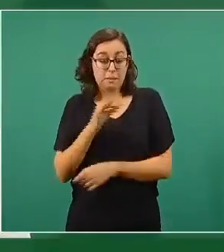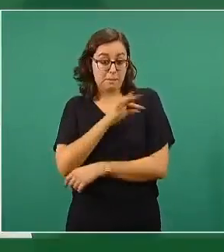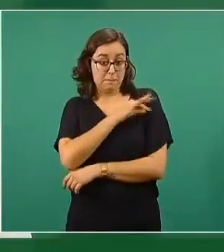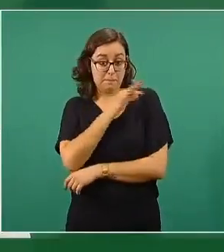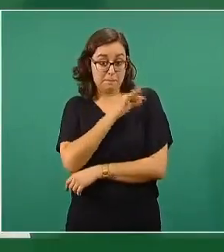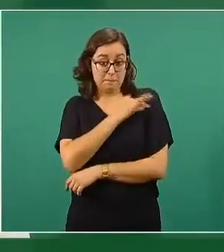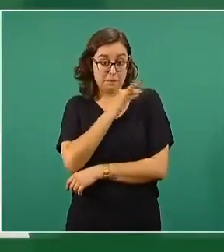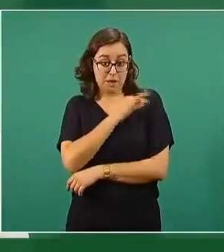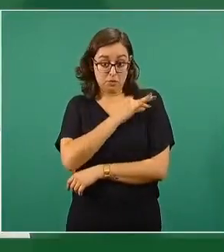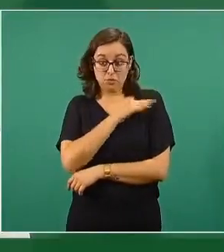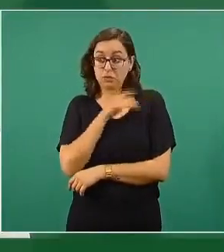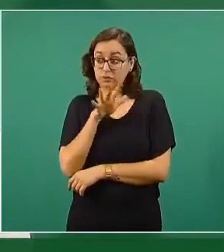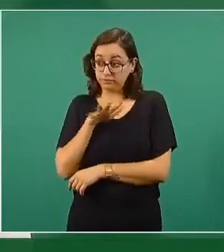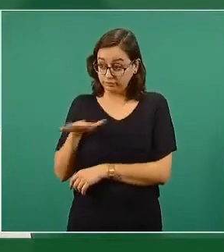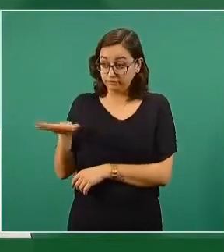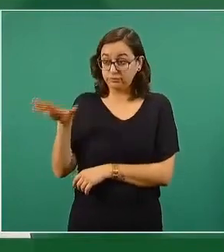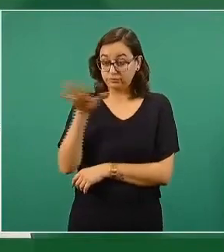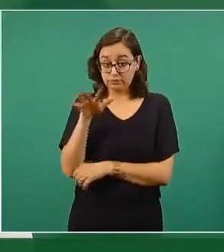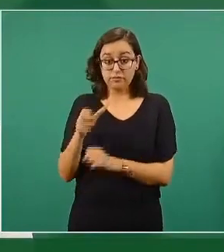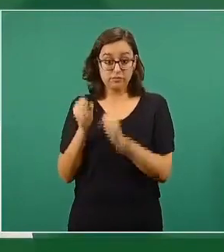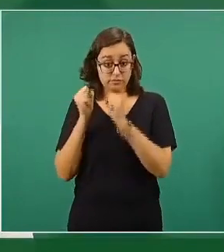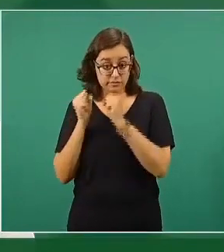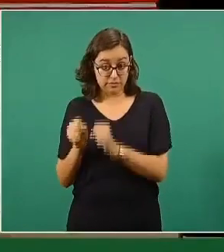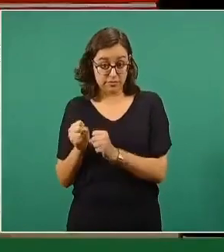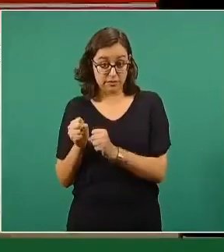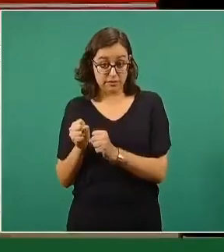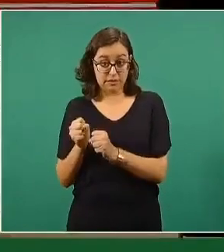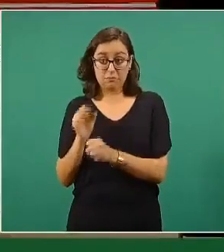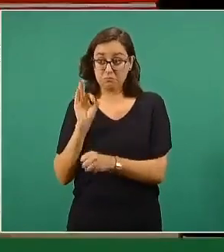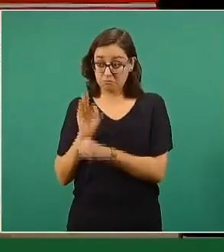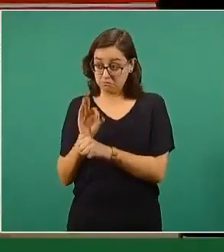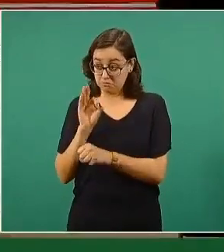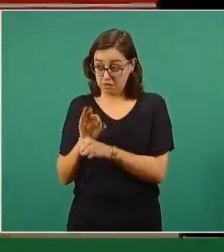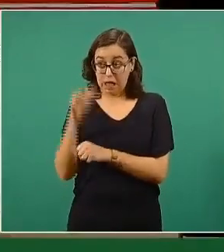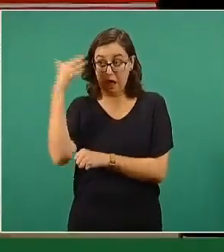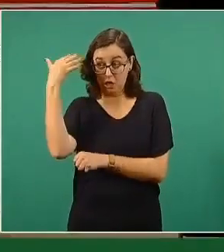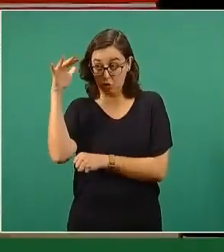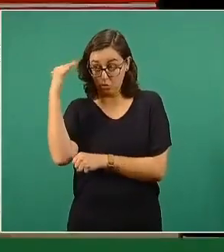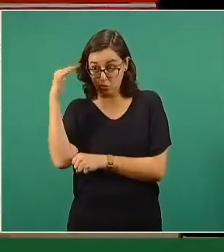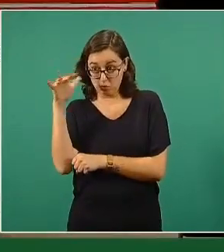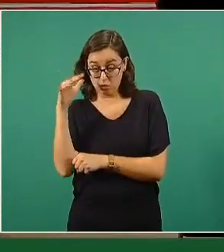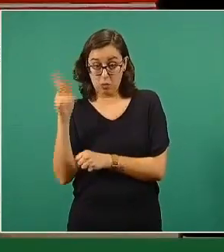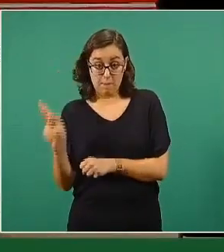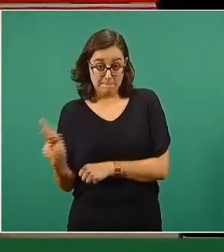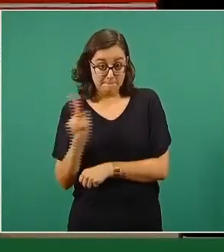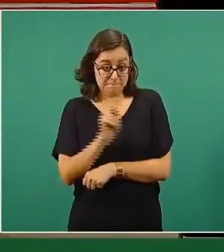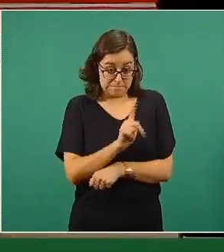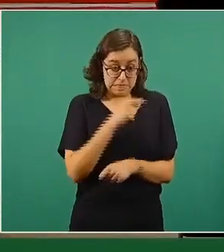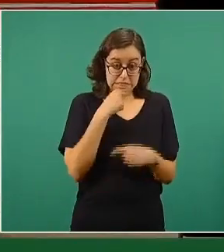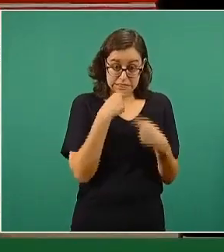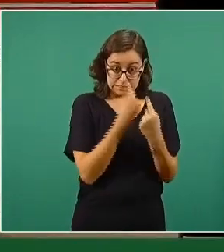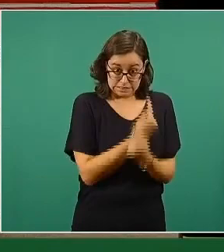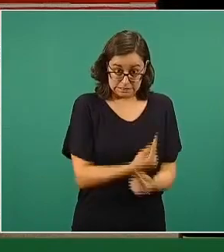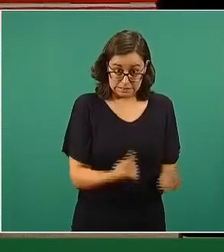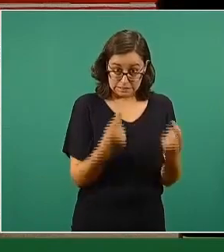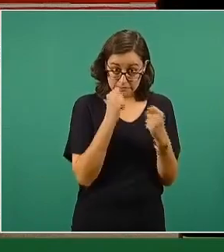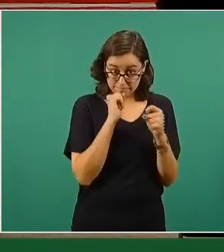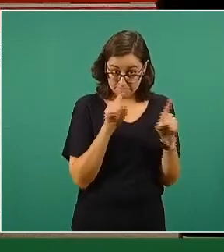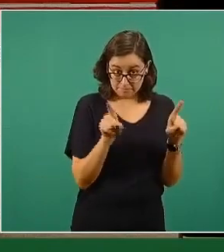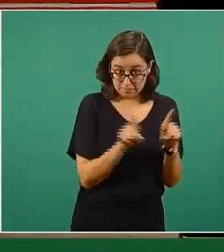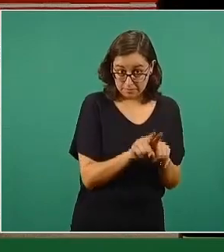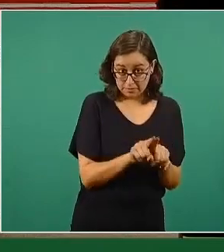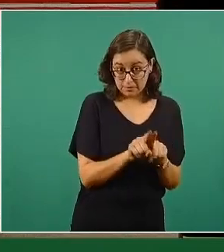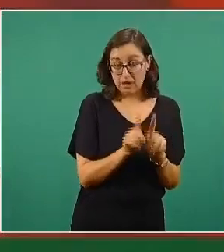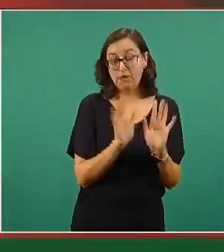vacunas, así como sabemos que son seguras y útiles en los adultos, también son útiles y seguras en los